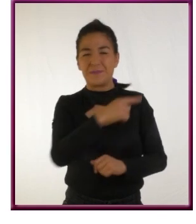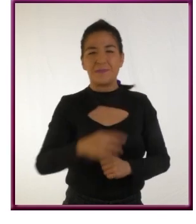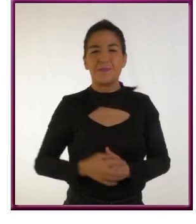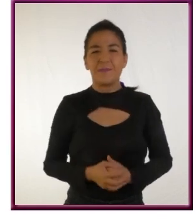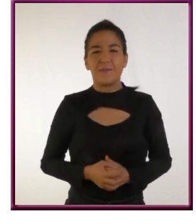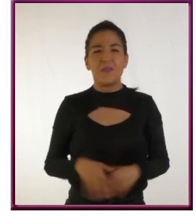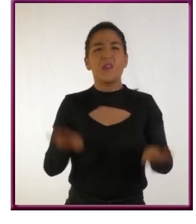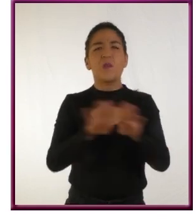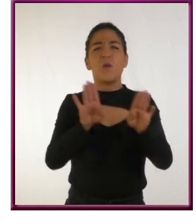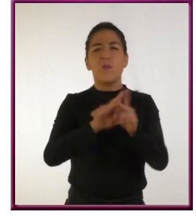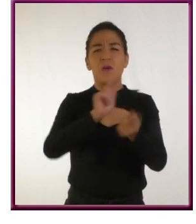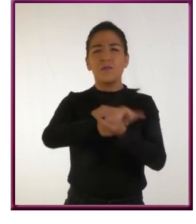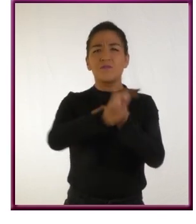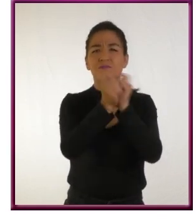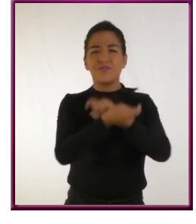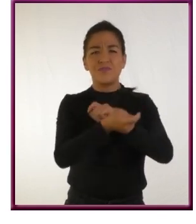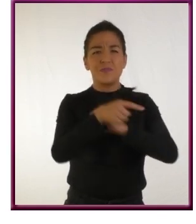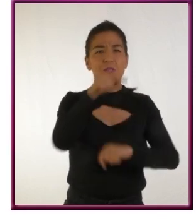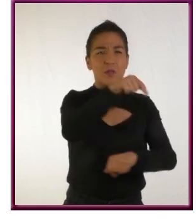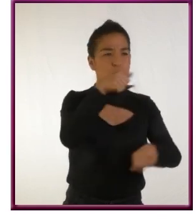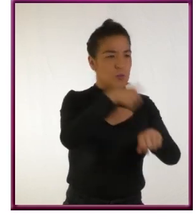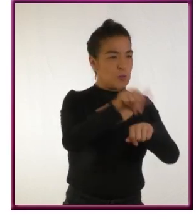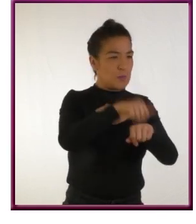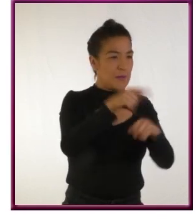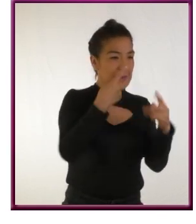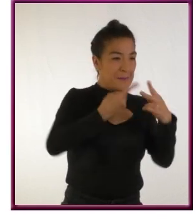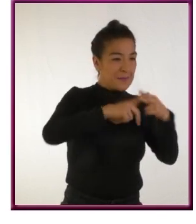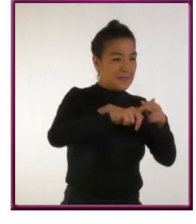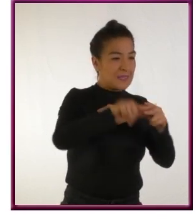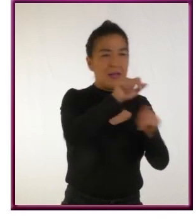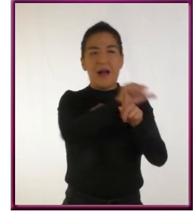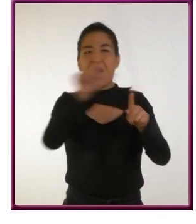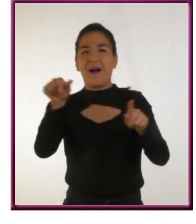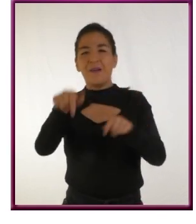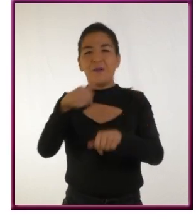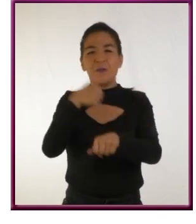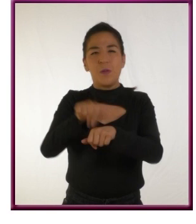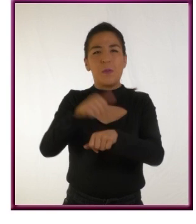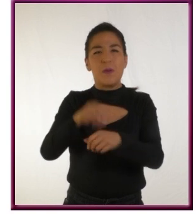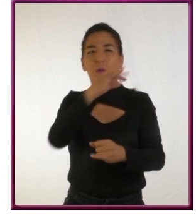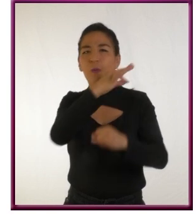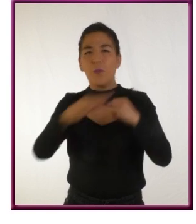ejemplo, aquí está cómo transformo de un estado inicial a un estado final.